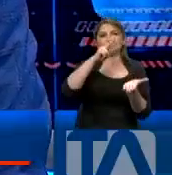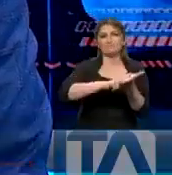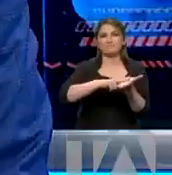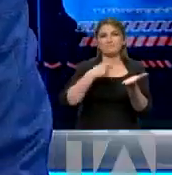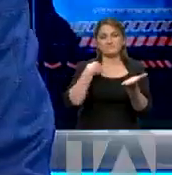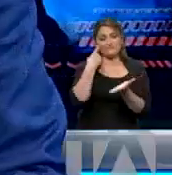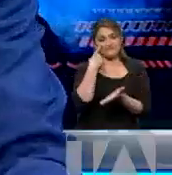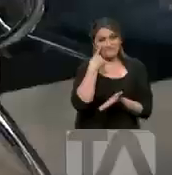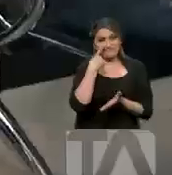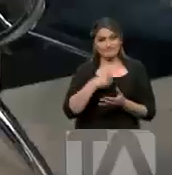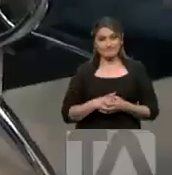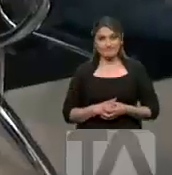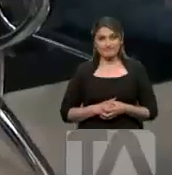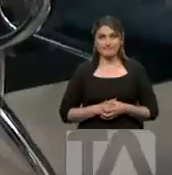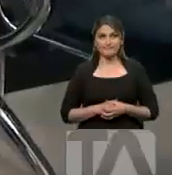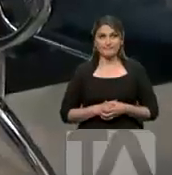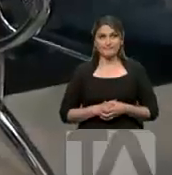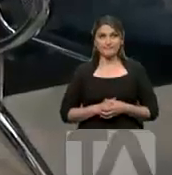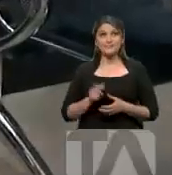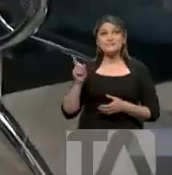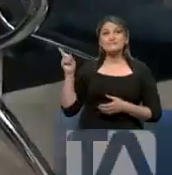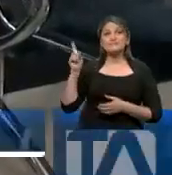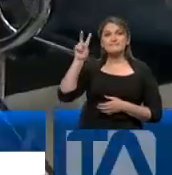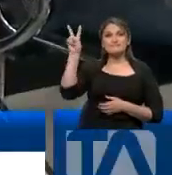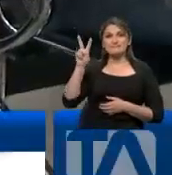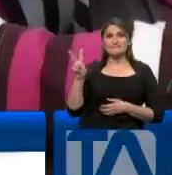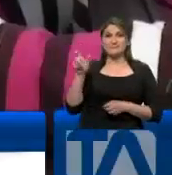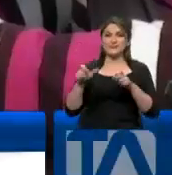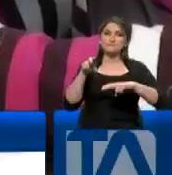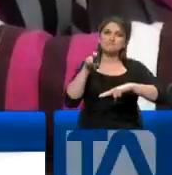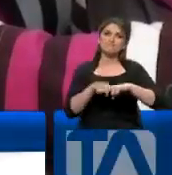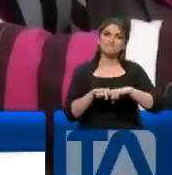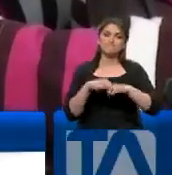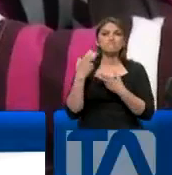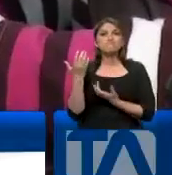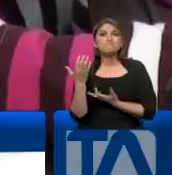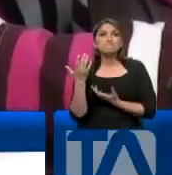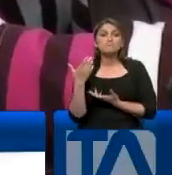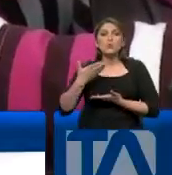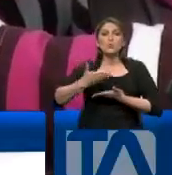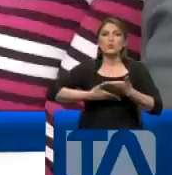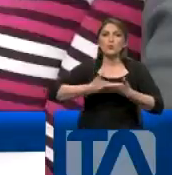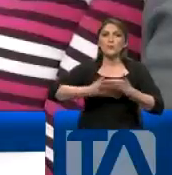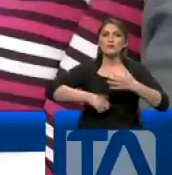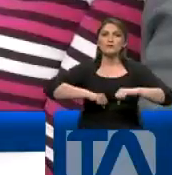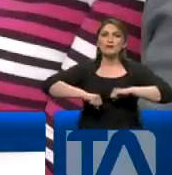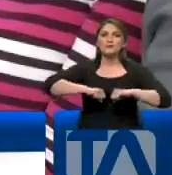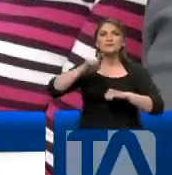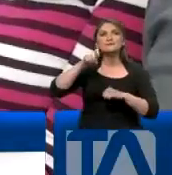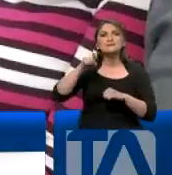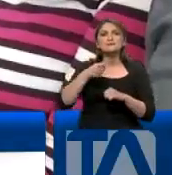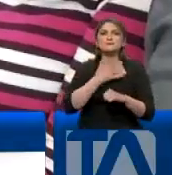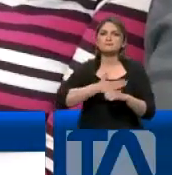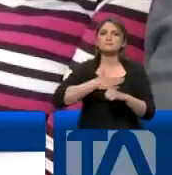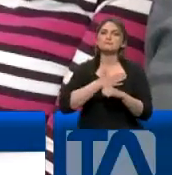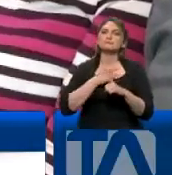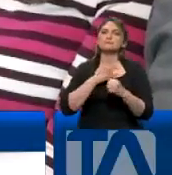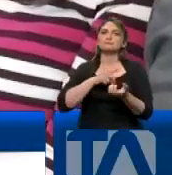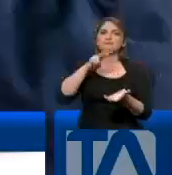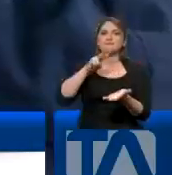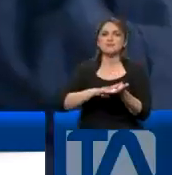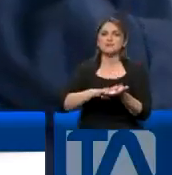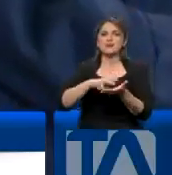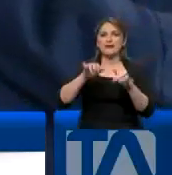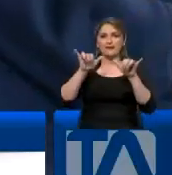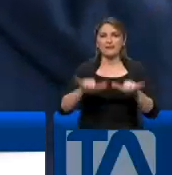Veamos. Esperan su turno con los documentos en mano. Quieren completar los requisitos para obtener una